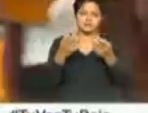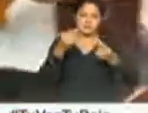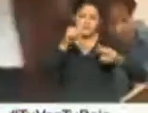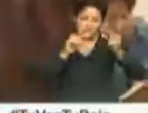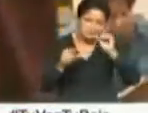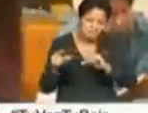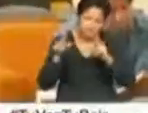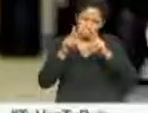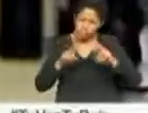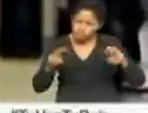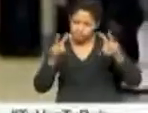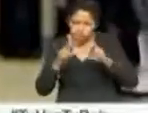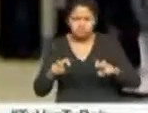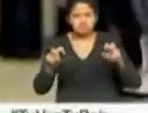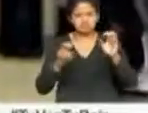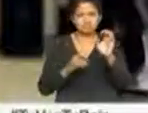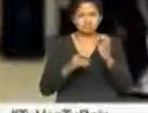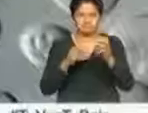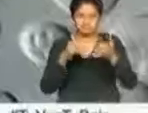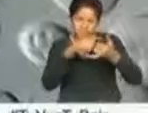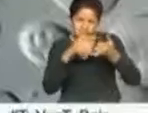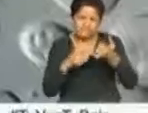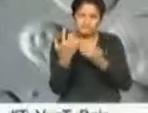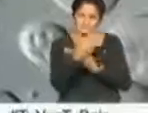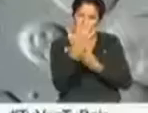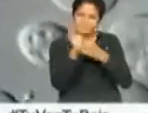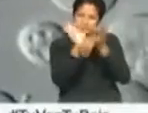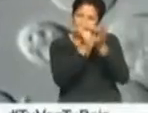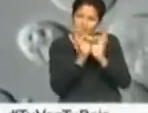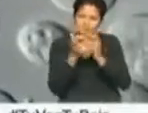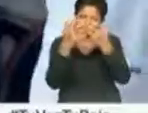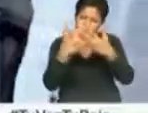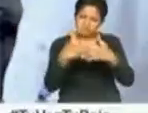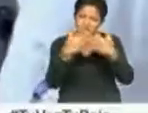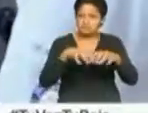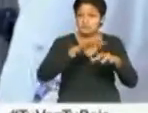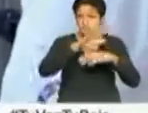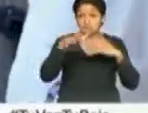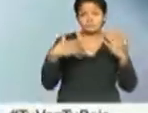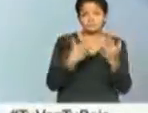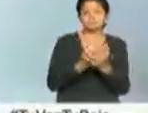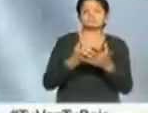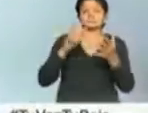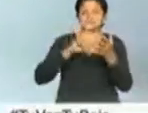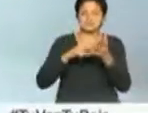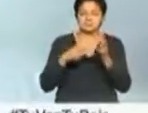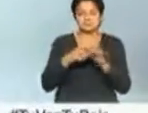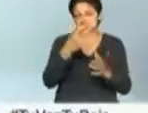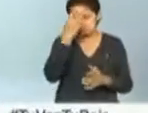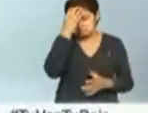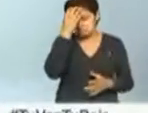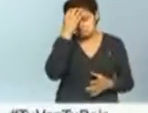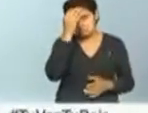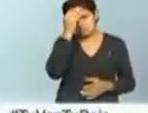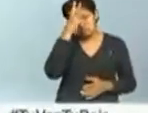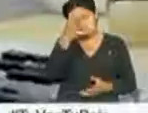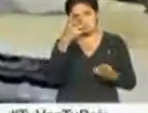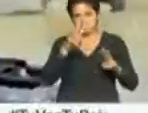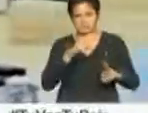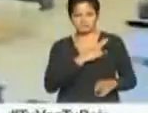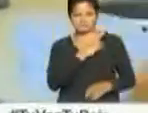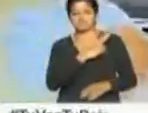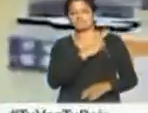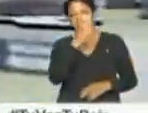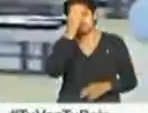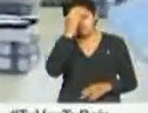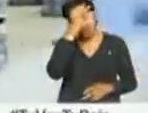y Saberes Ancestrales y promover su articulación tanto con el Sistema Nacional de Educación como con el Sistema de Educación Superior